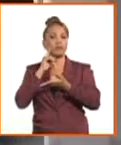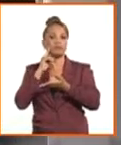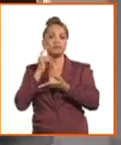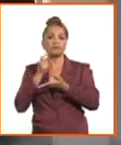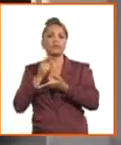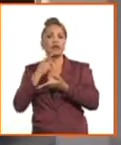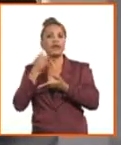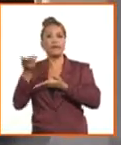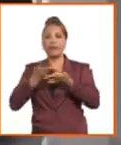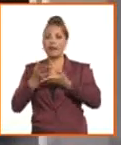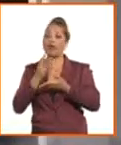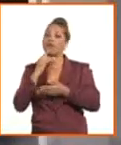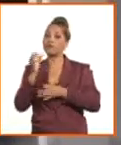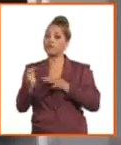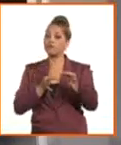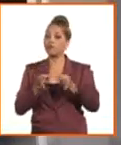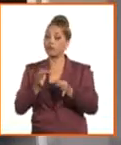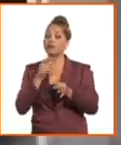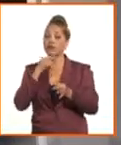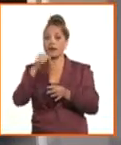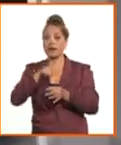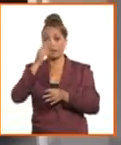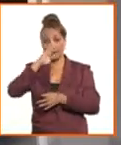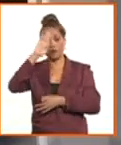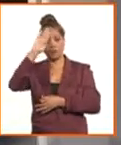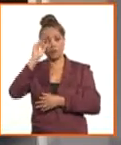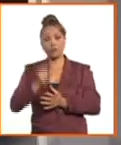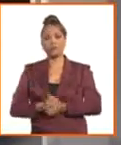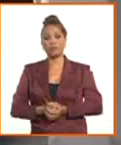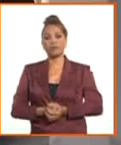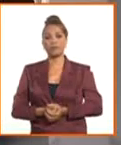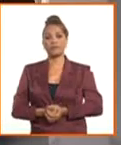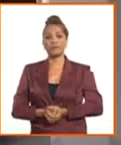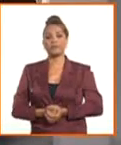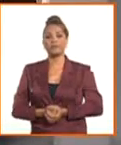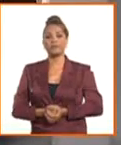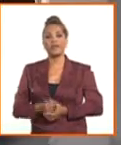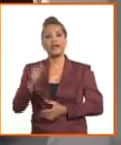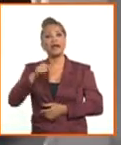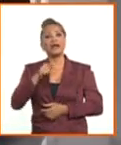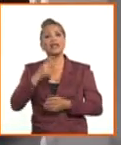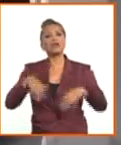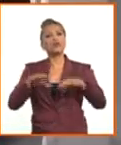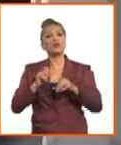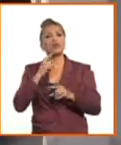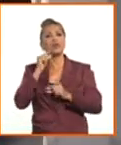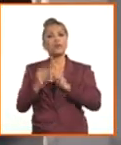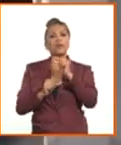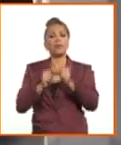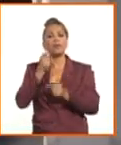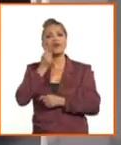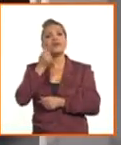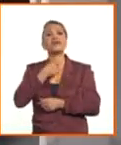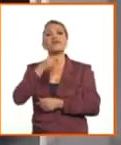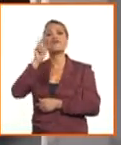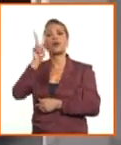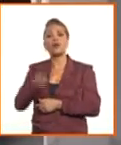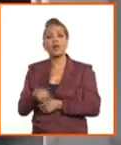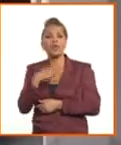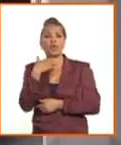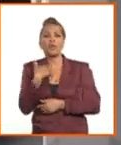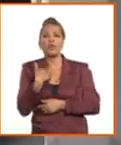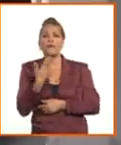y bueno, como plantean nuestros documentos rectores, y en nuestras condiciones hemos venido evaluando cuál es la manera